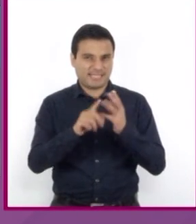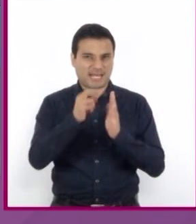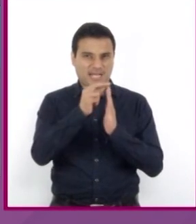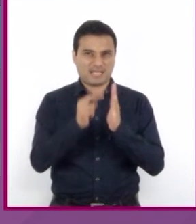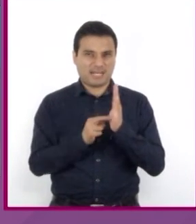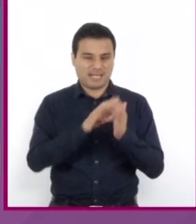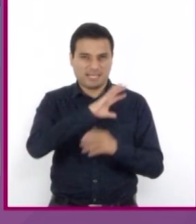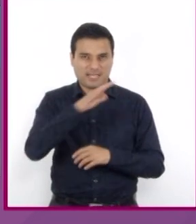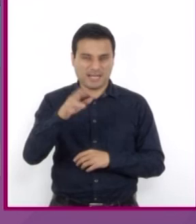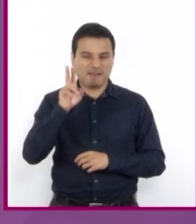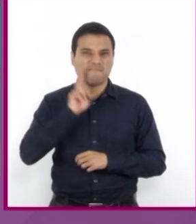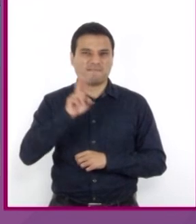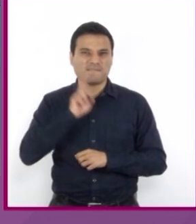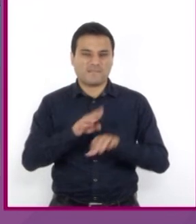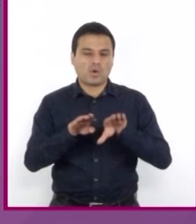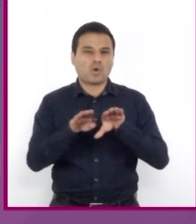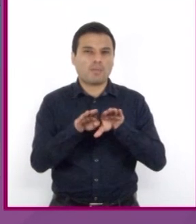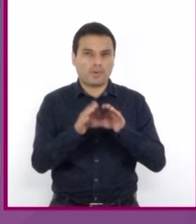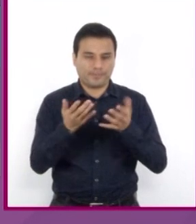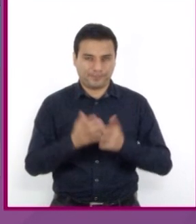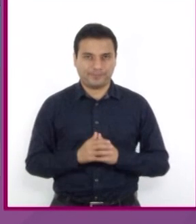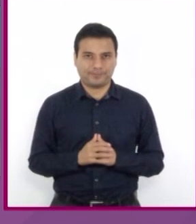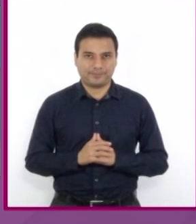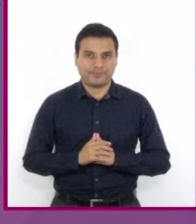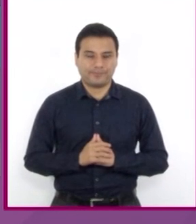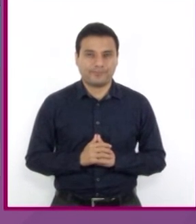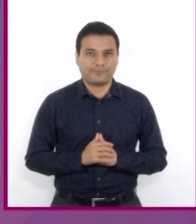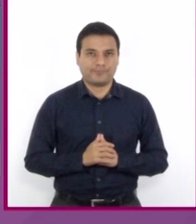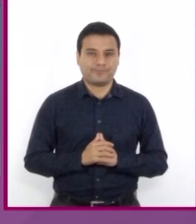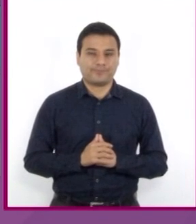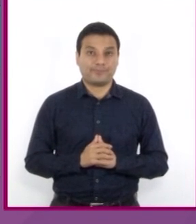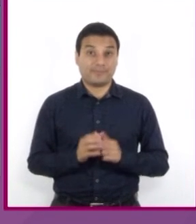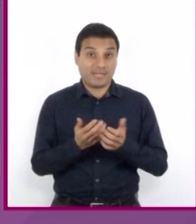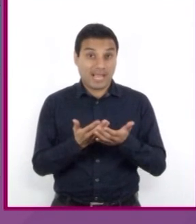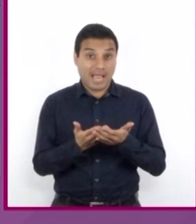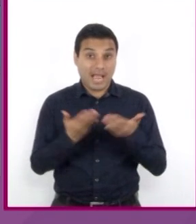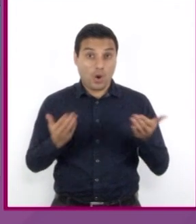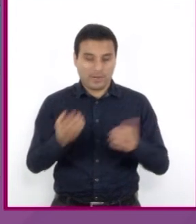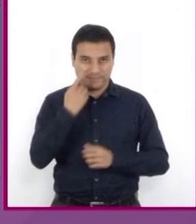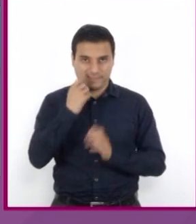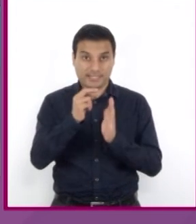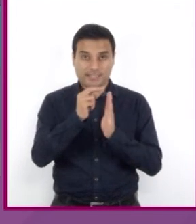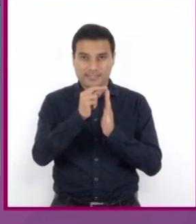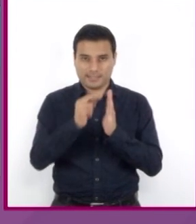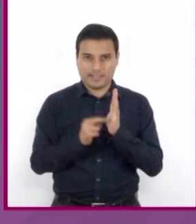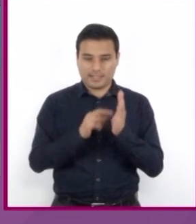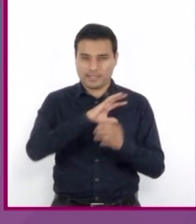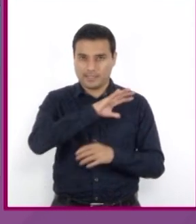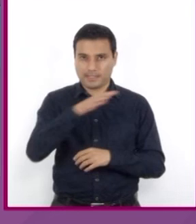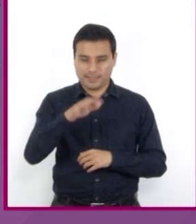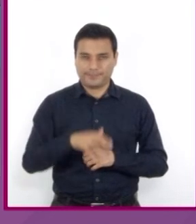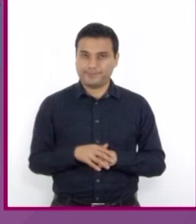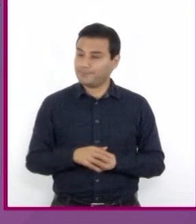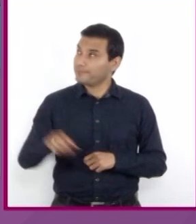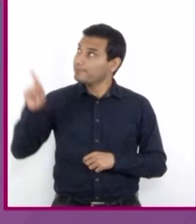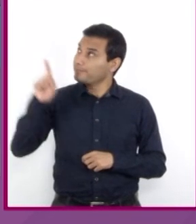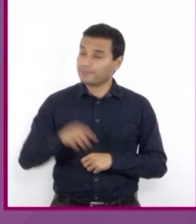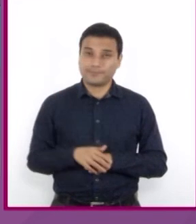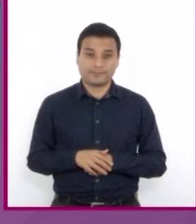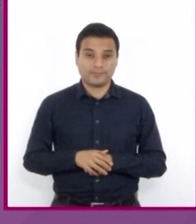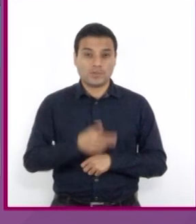general o la expresión algebraica. Si ahora consideramos la regla general, cuya expresión algebraica